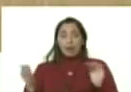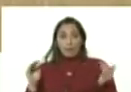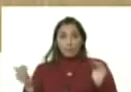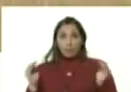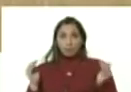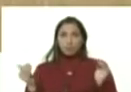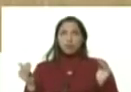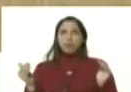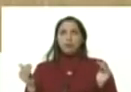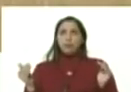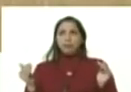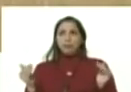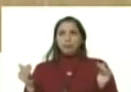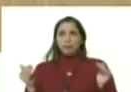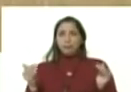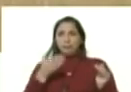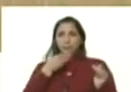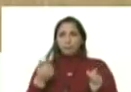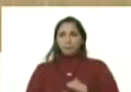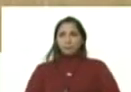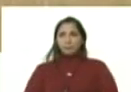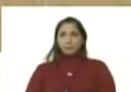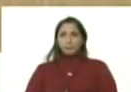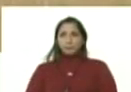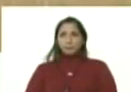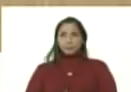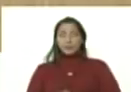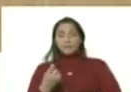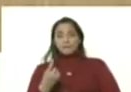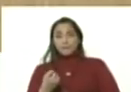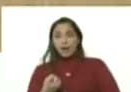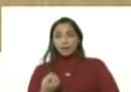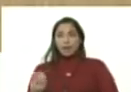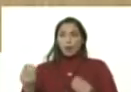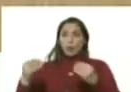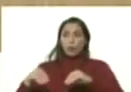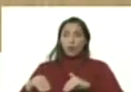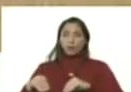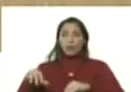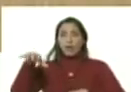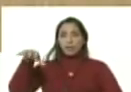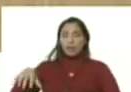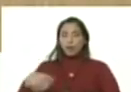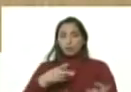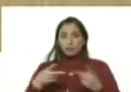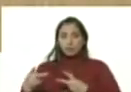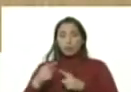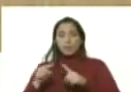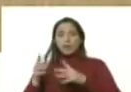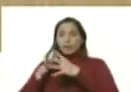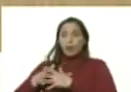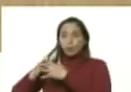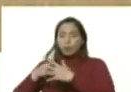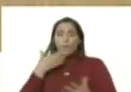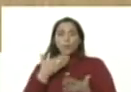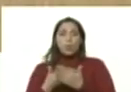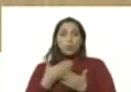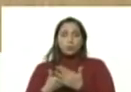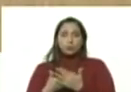de estos numerales B y C, hace falta el consentimiento del Estado receptor. Estados Unidos propuso que